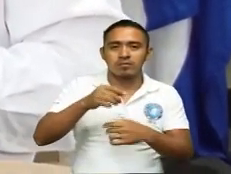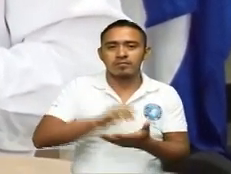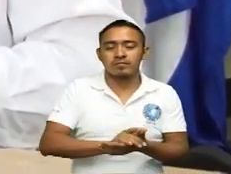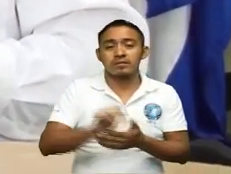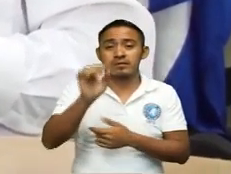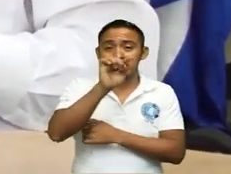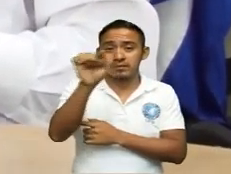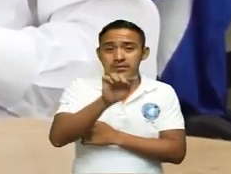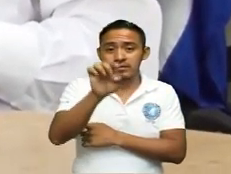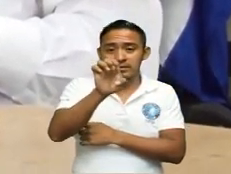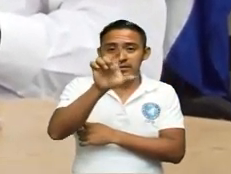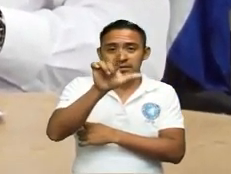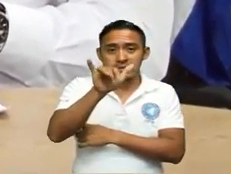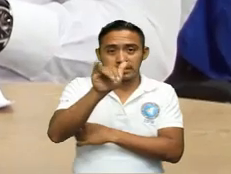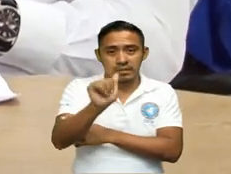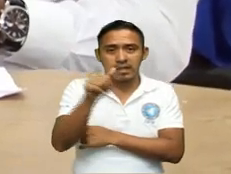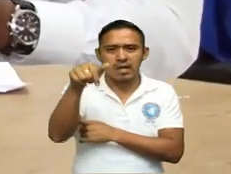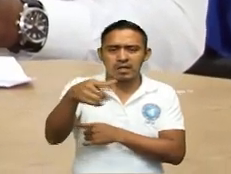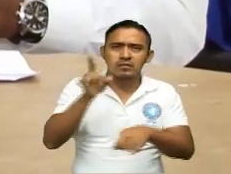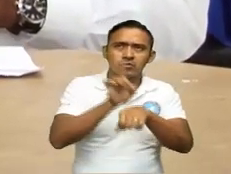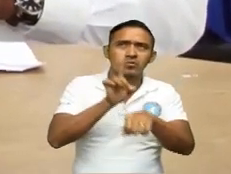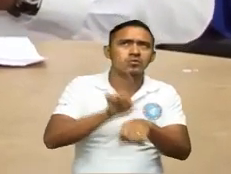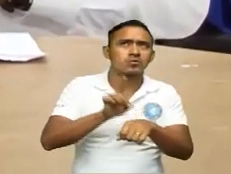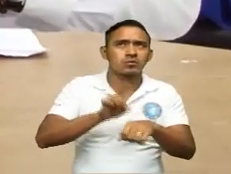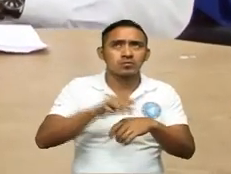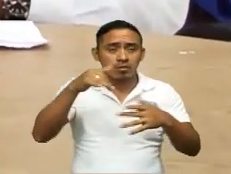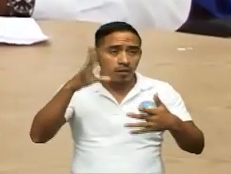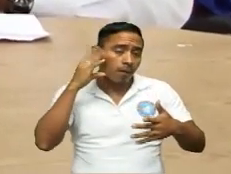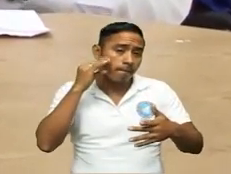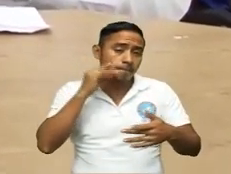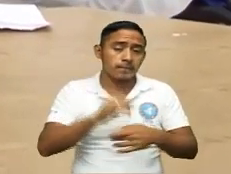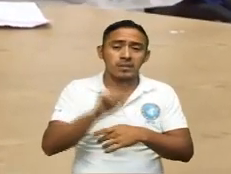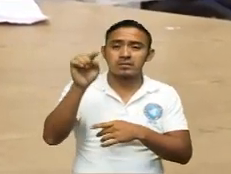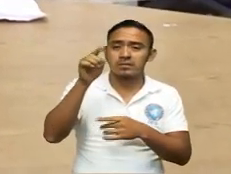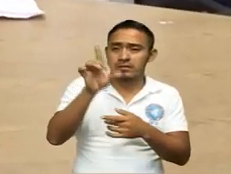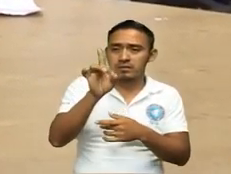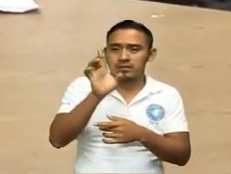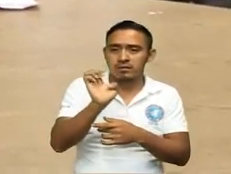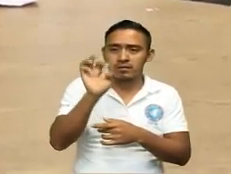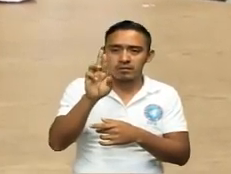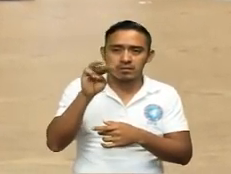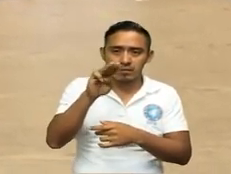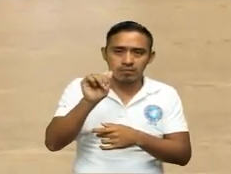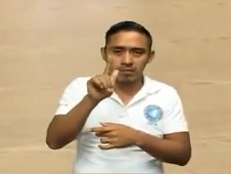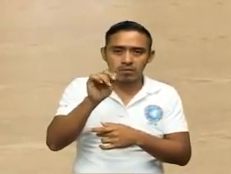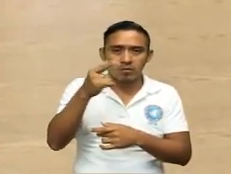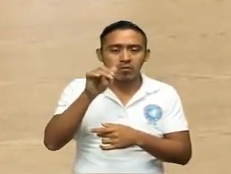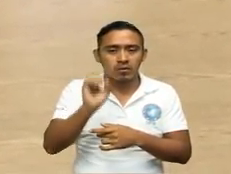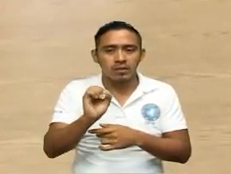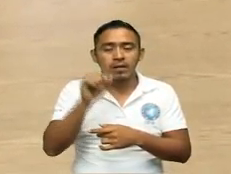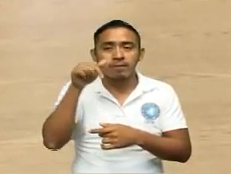Zelaya, quien es médico dermatólogo de esta importante unidad de salud, un centro de referencia nacional donde a diario